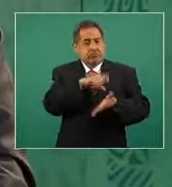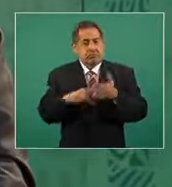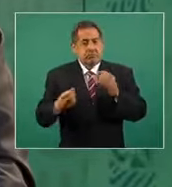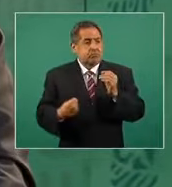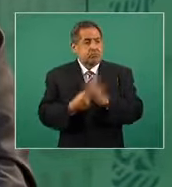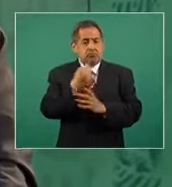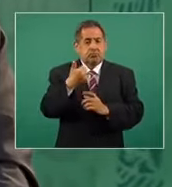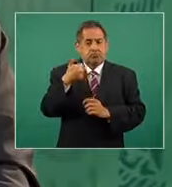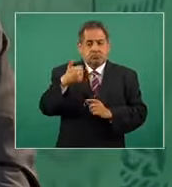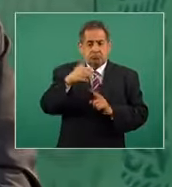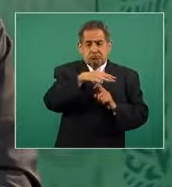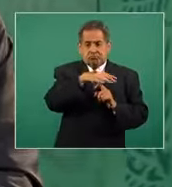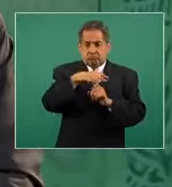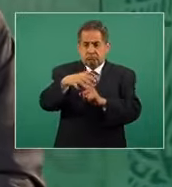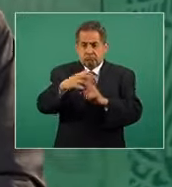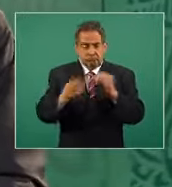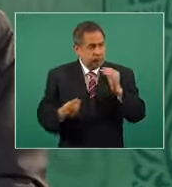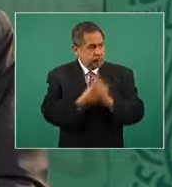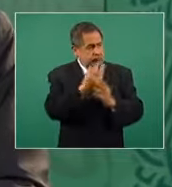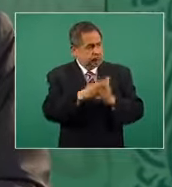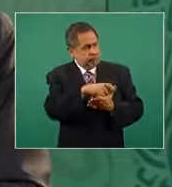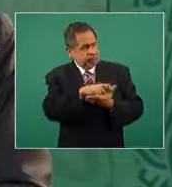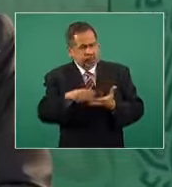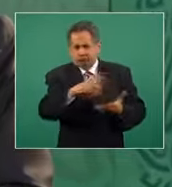nuevos helicópteros